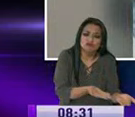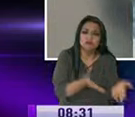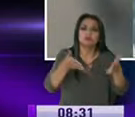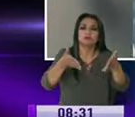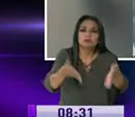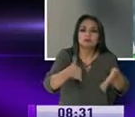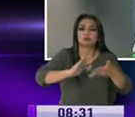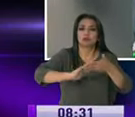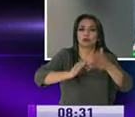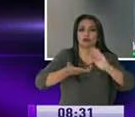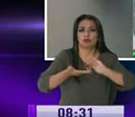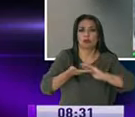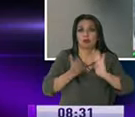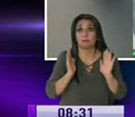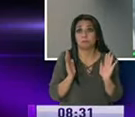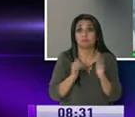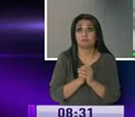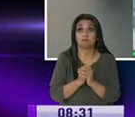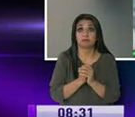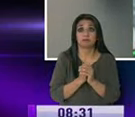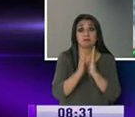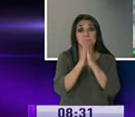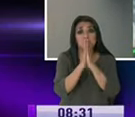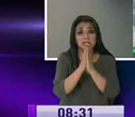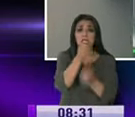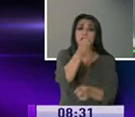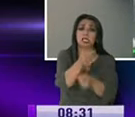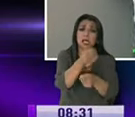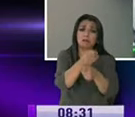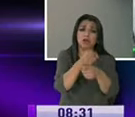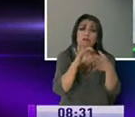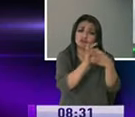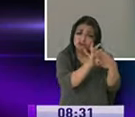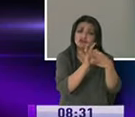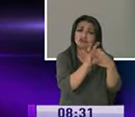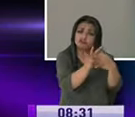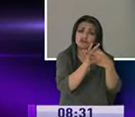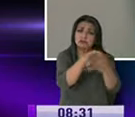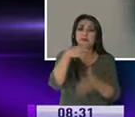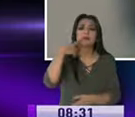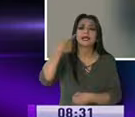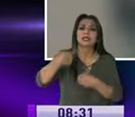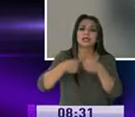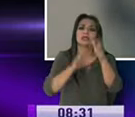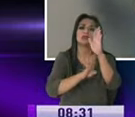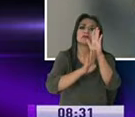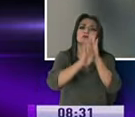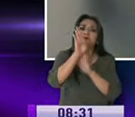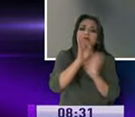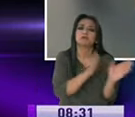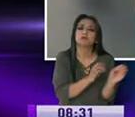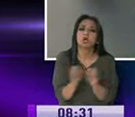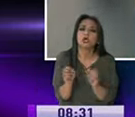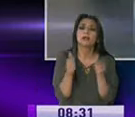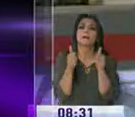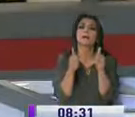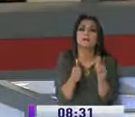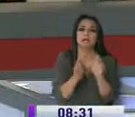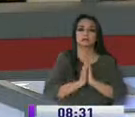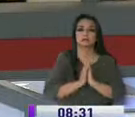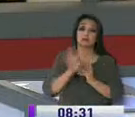porque podría ser peor que no lo hagan, que es muy común. Que es un bien no solo para la acera y la vía, sino para todo aquel que transita por el